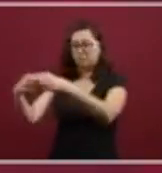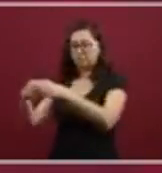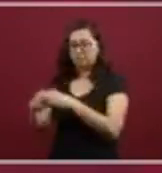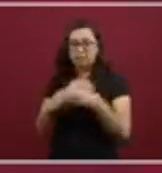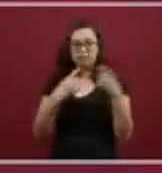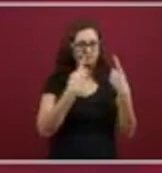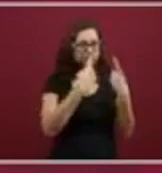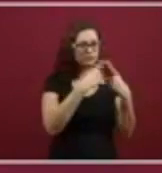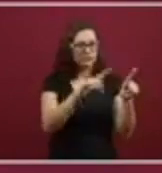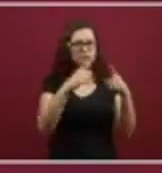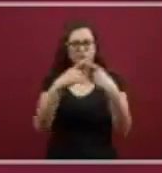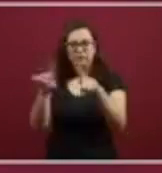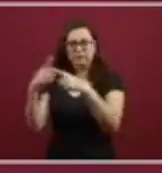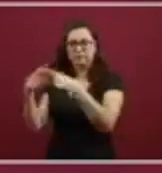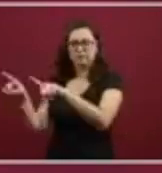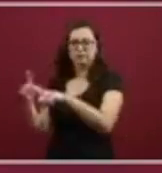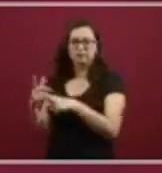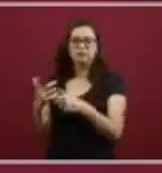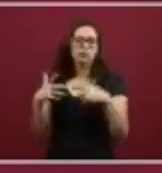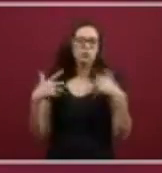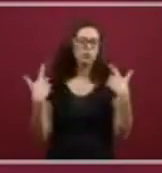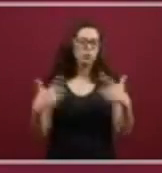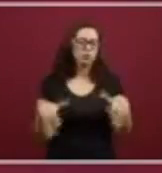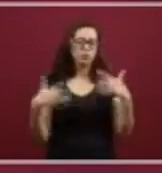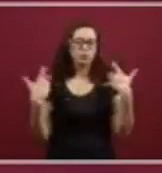es nuestra gran